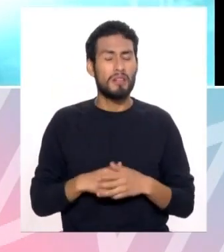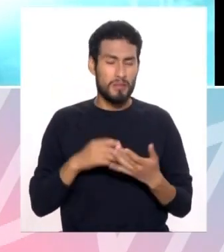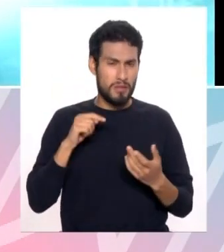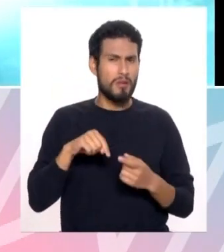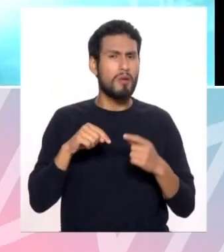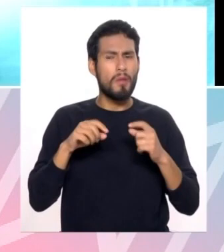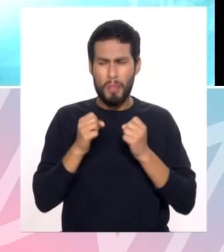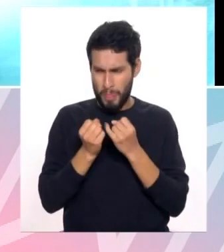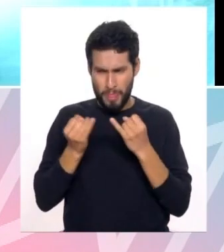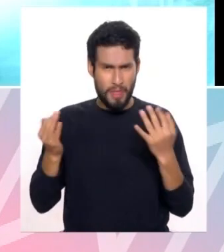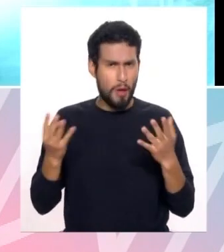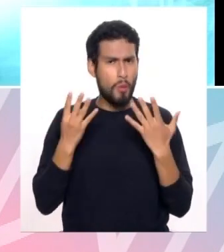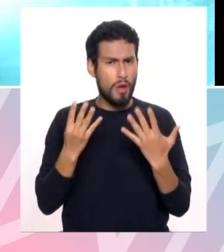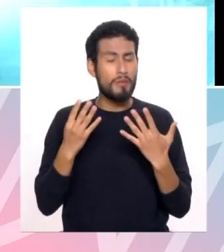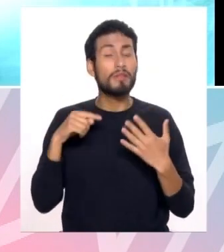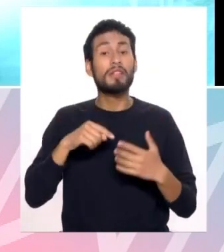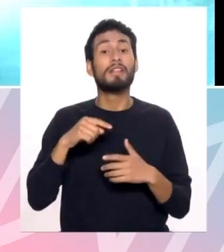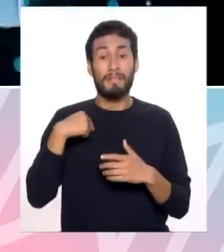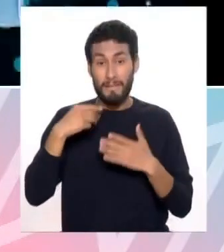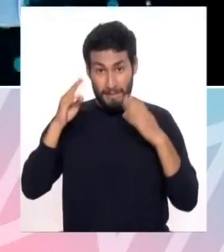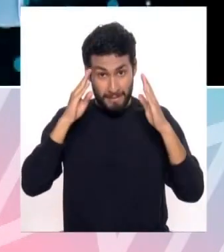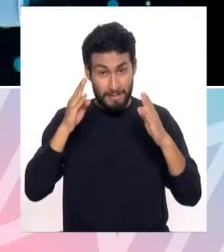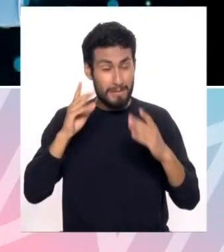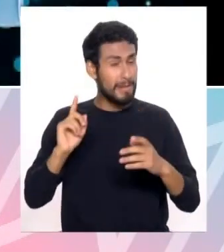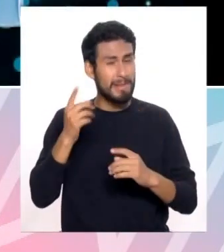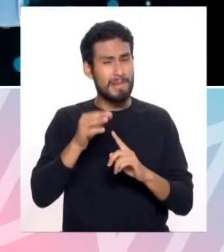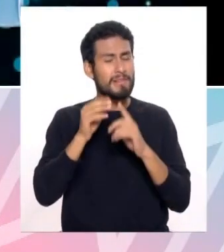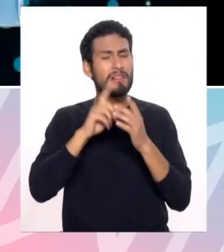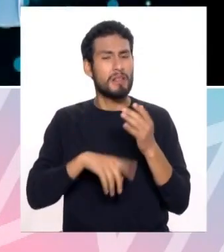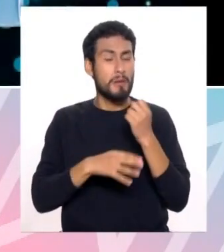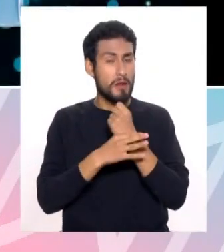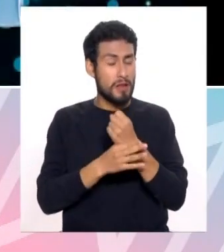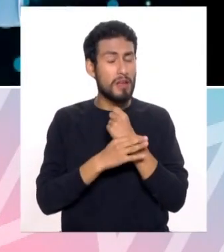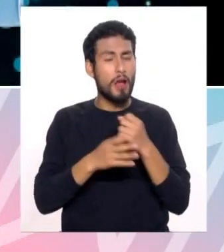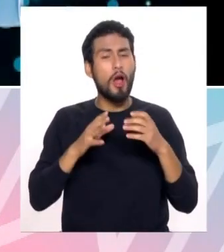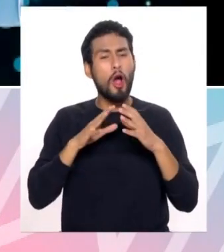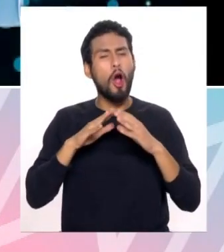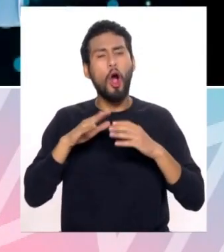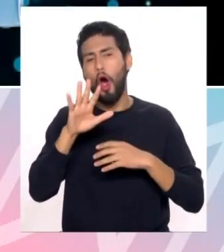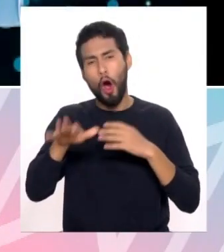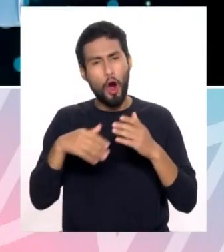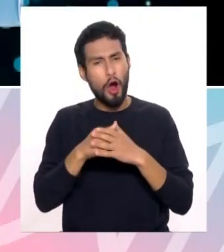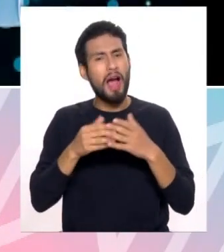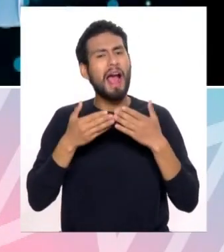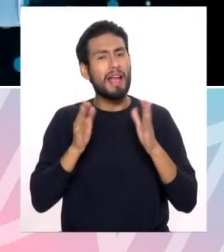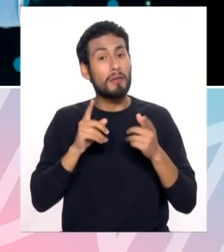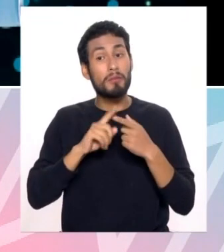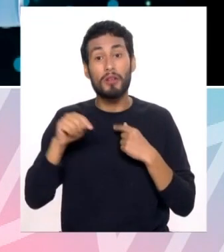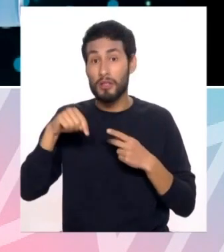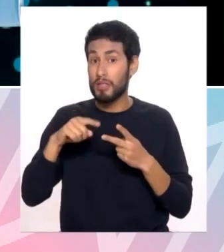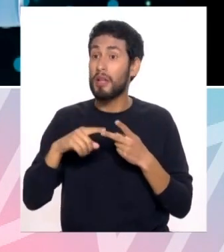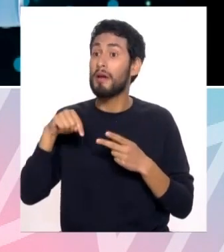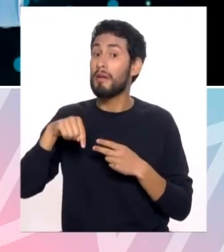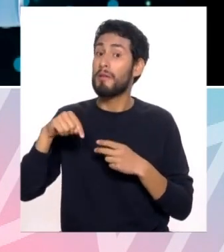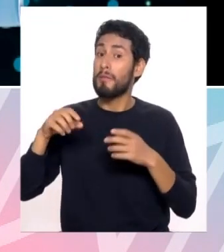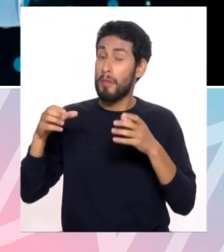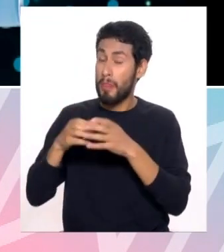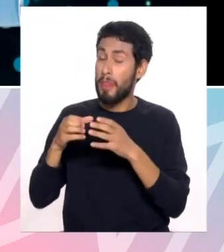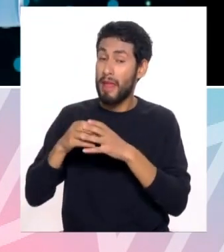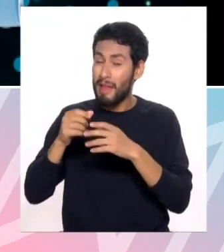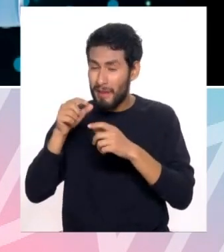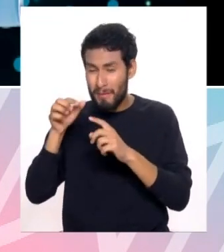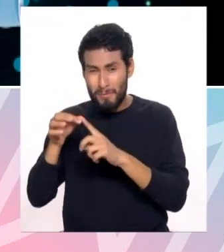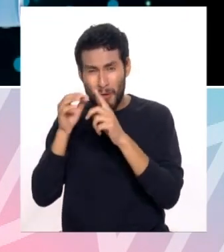nuestros establecimientos de primer nivel de atención, tenemos médicos generales, pero también en los centros materno-infantiles y en algunos otros centros de